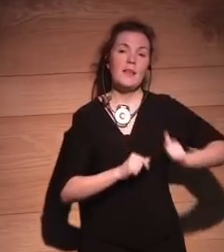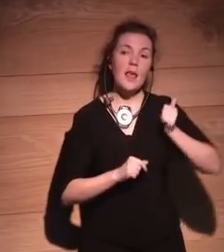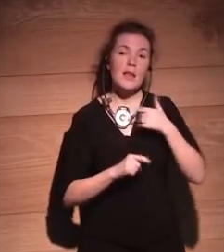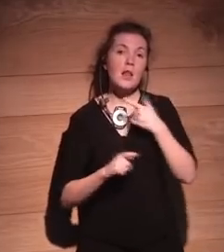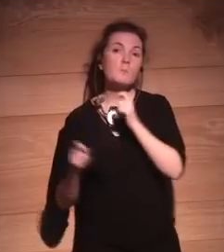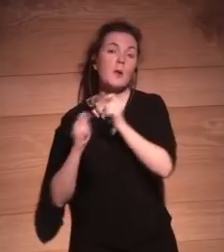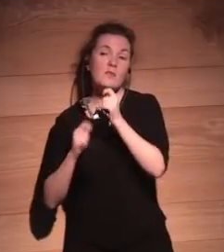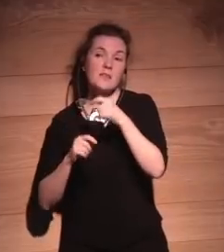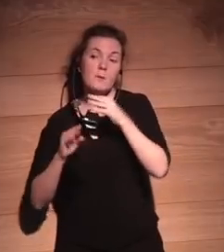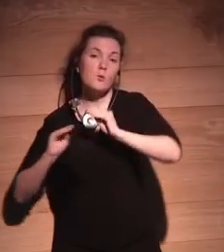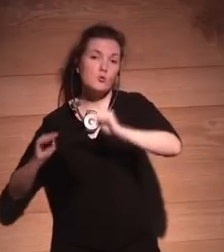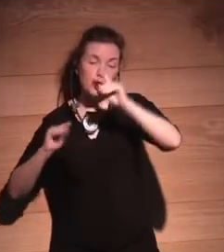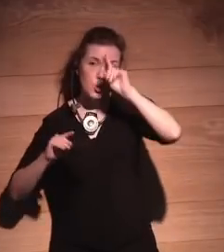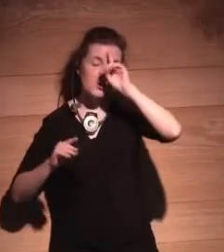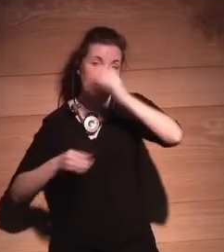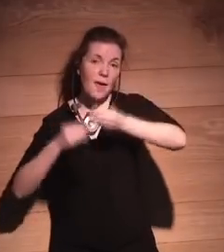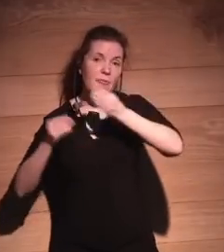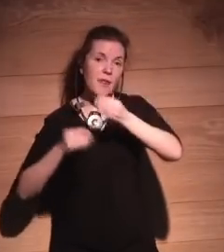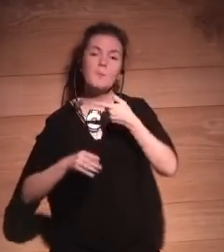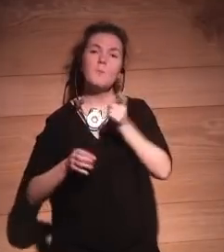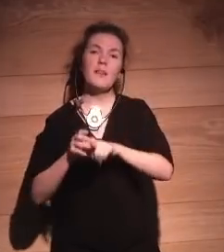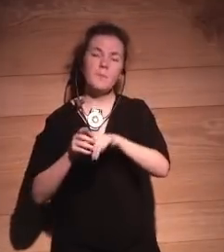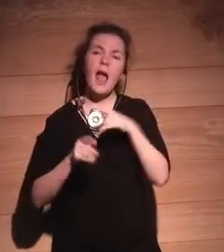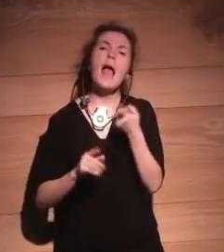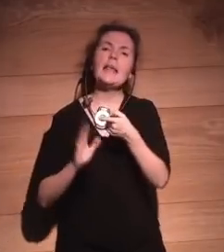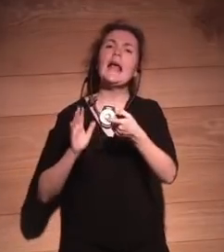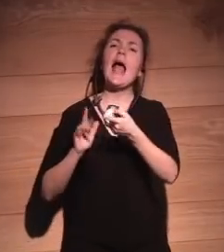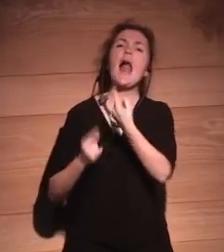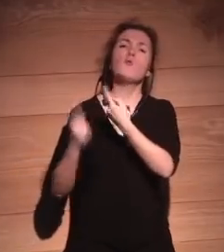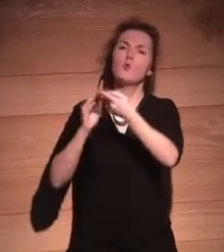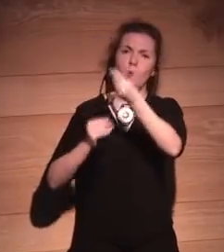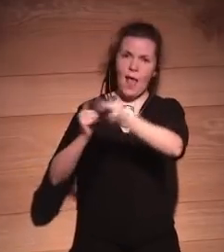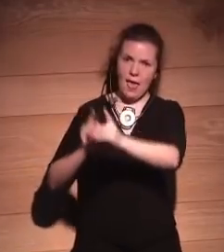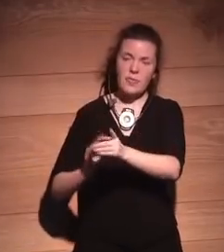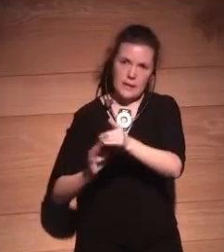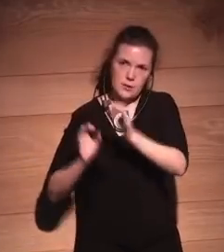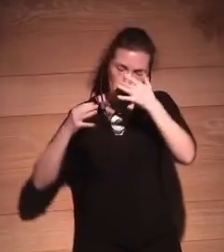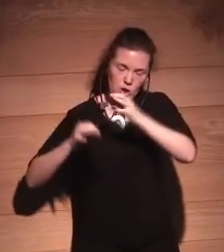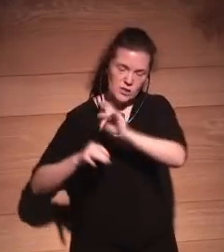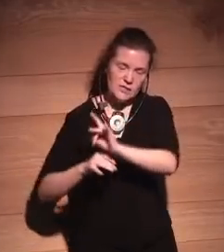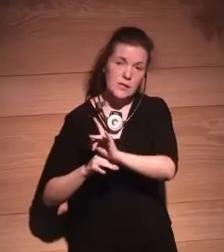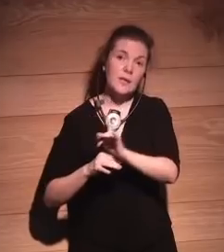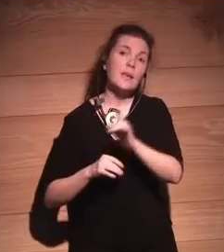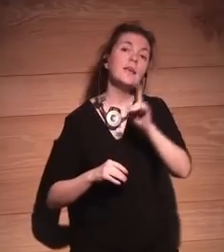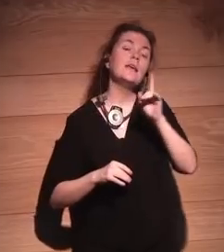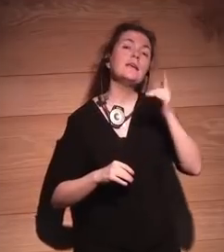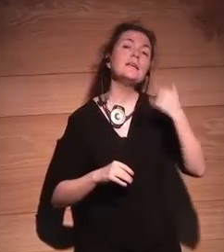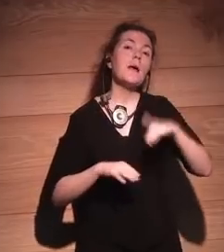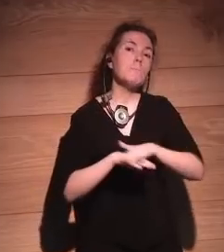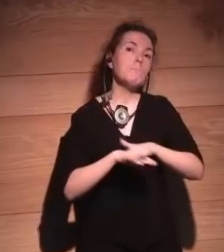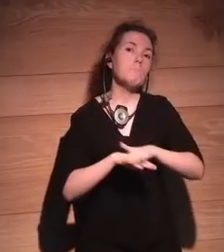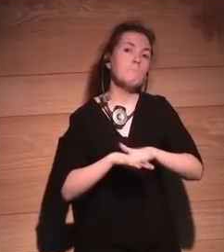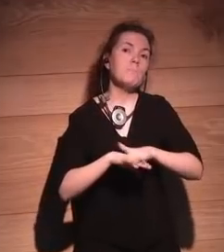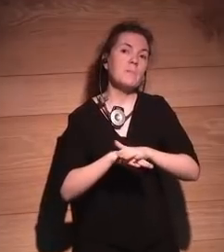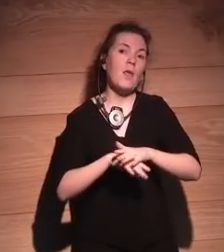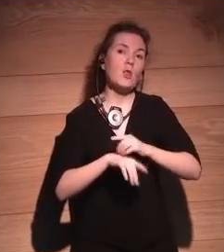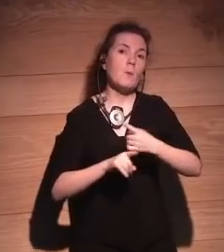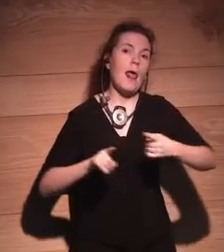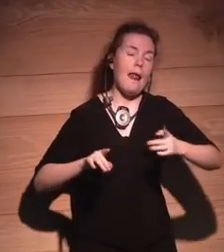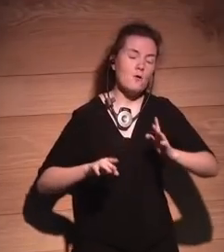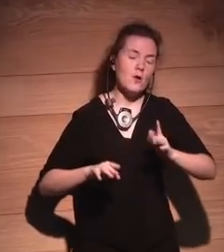suyas participan, algunos, insisto, hay excepciones por supuesto. Y luego, lógicamente, llegamos perdón, que no quiero abundar,